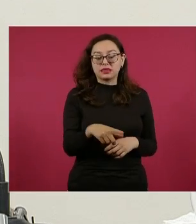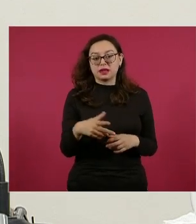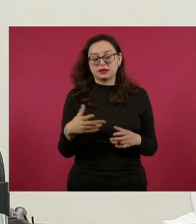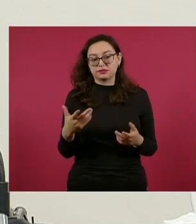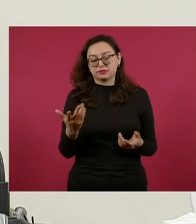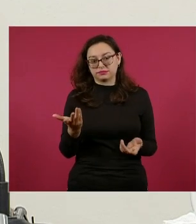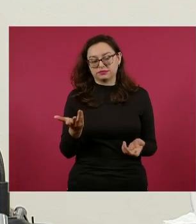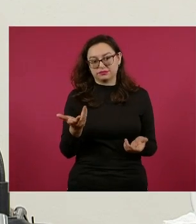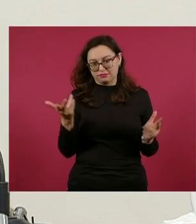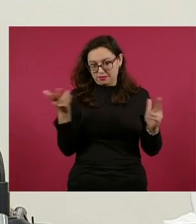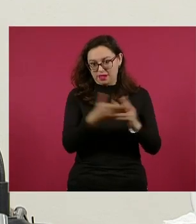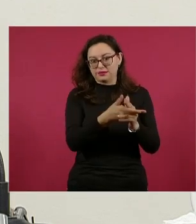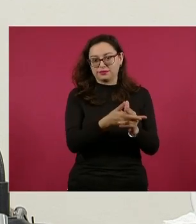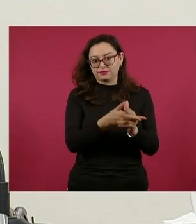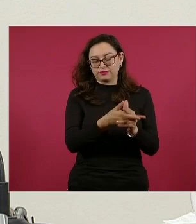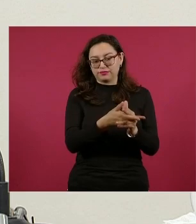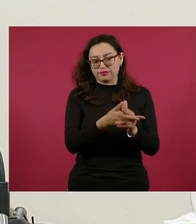le pide